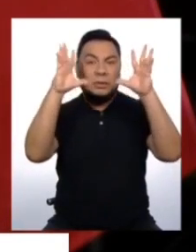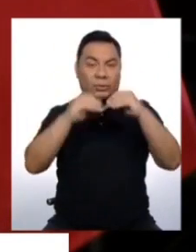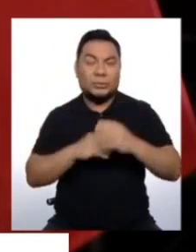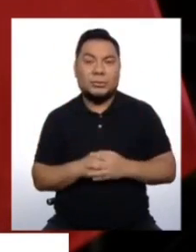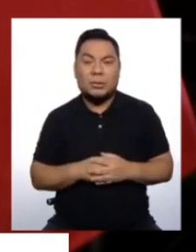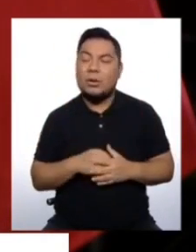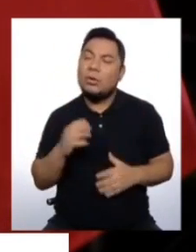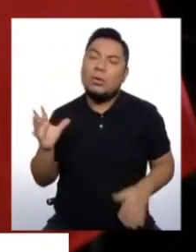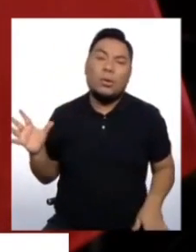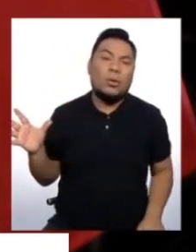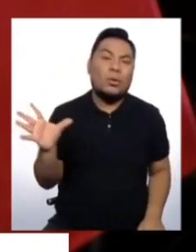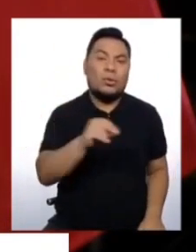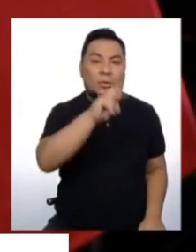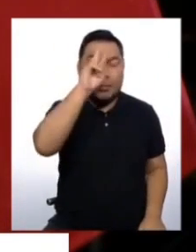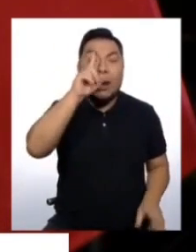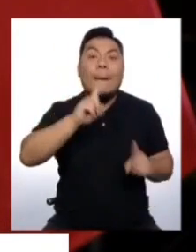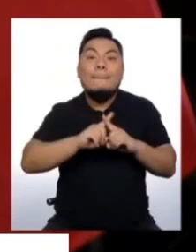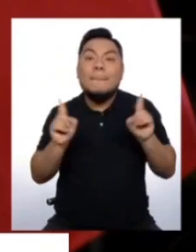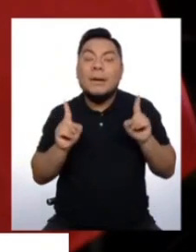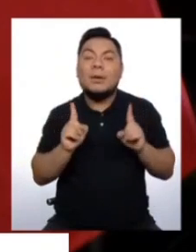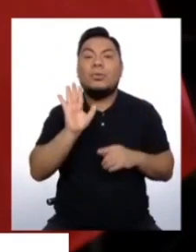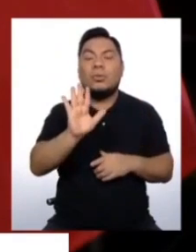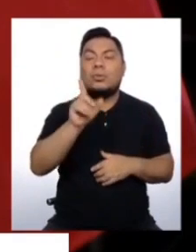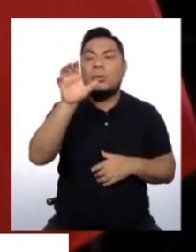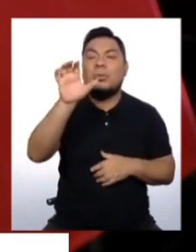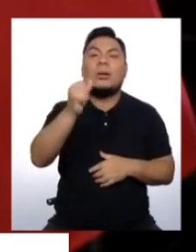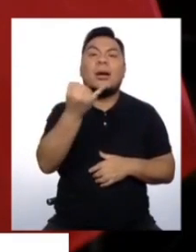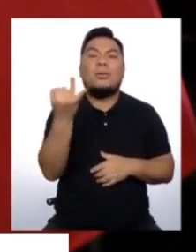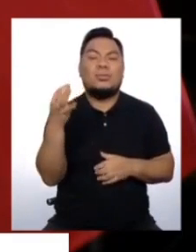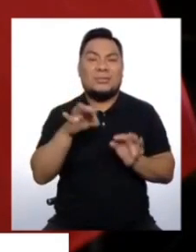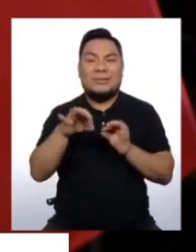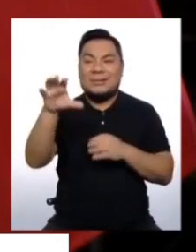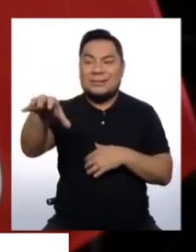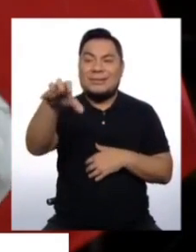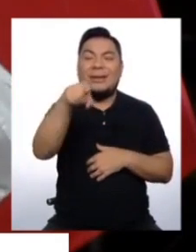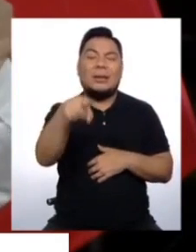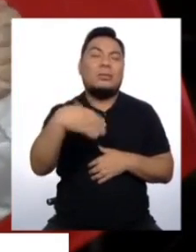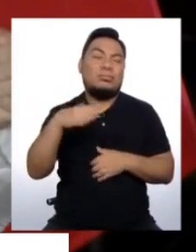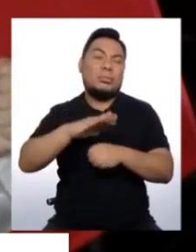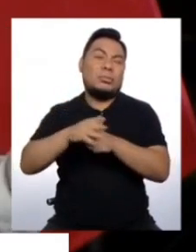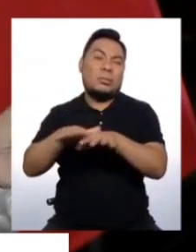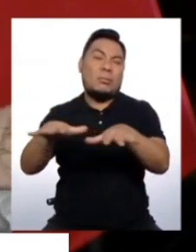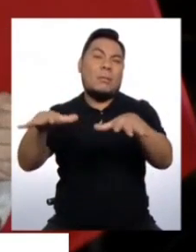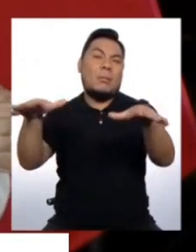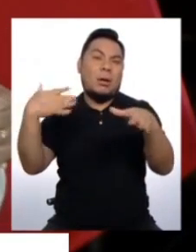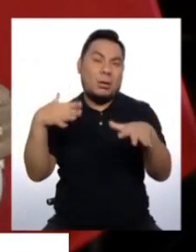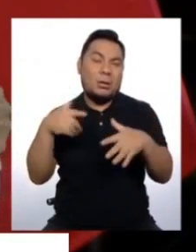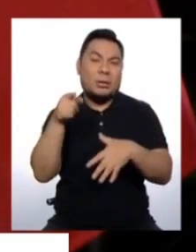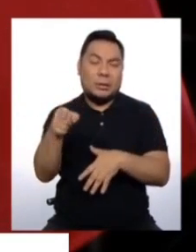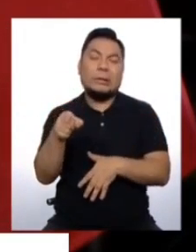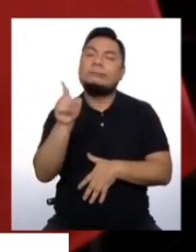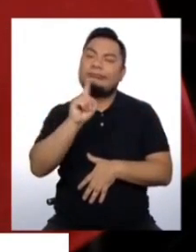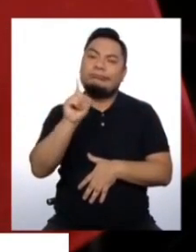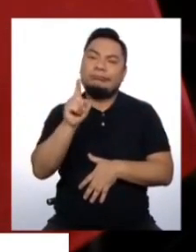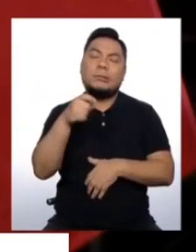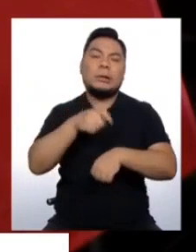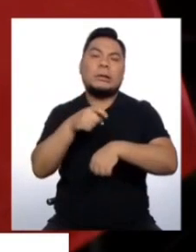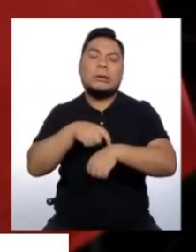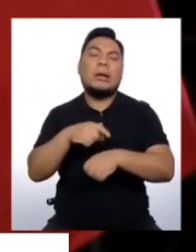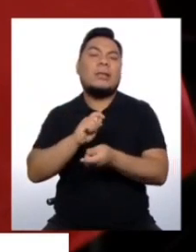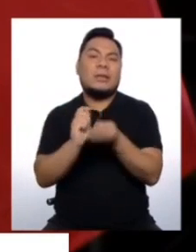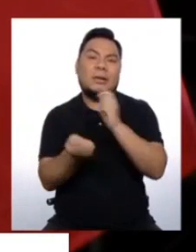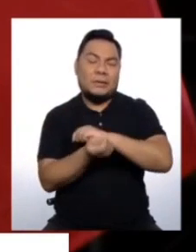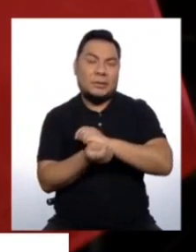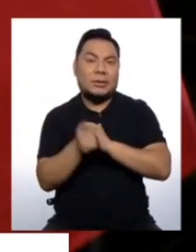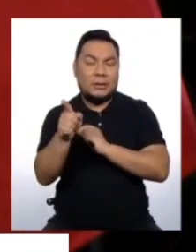En todo el Perú, menos en las regiones que por su nivel alto de contagio actual tienen una mayor